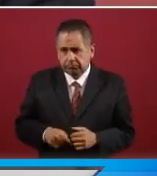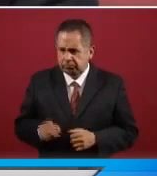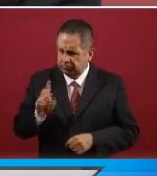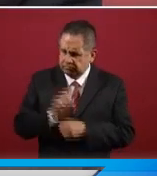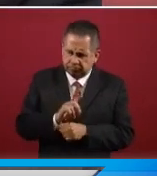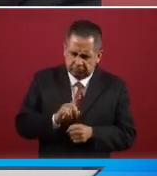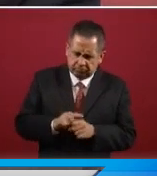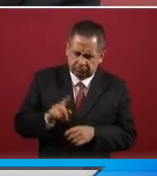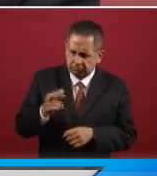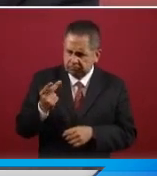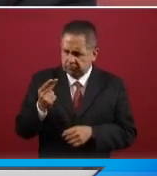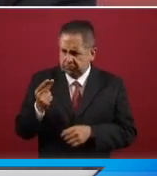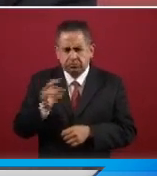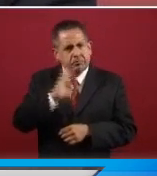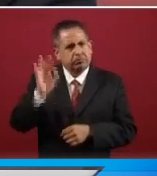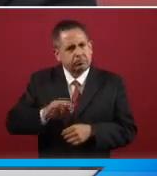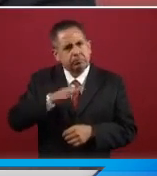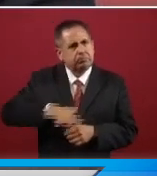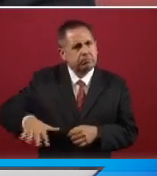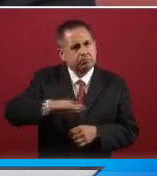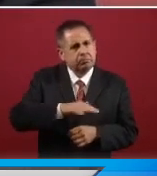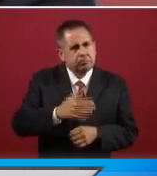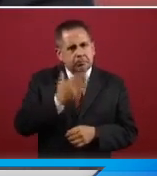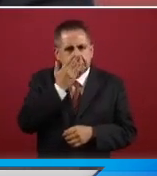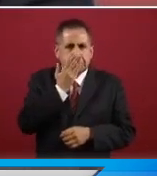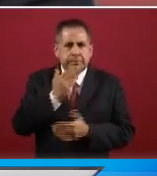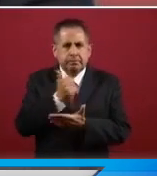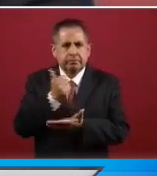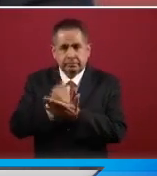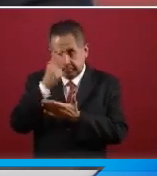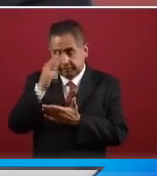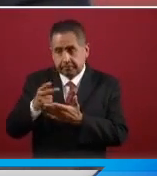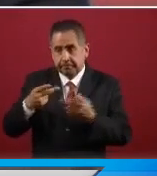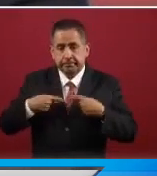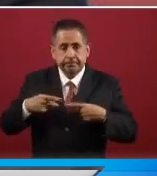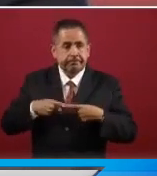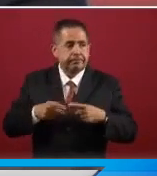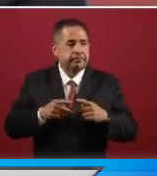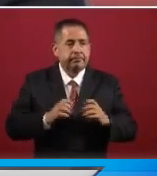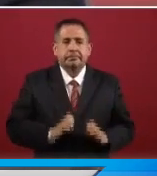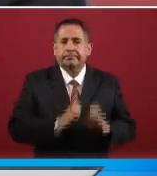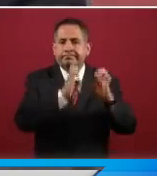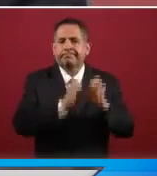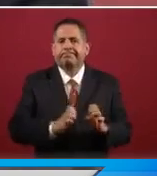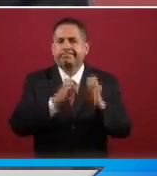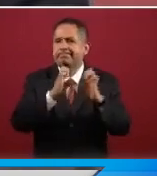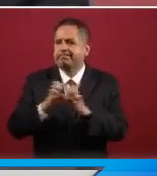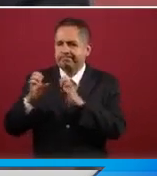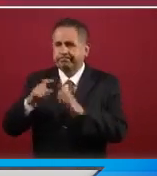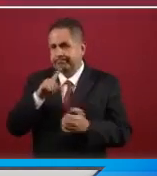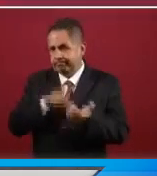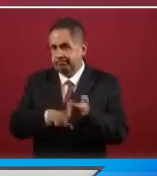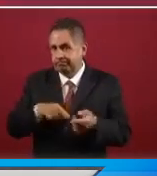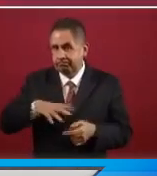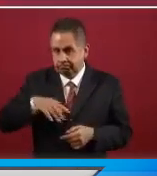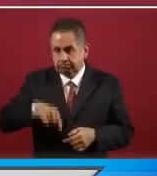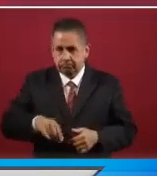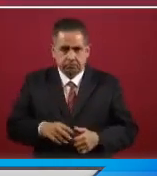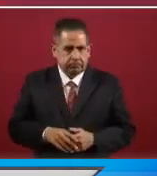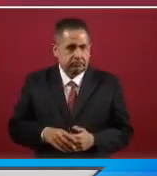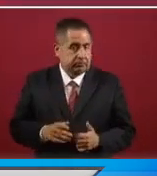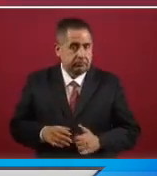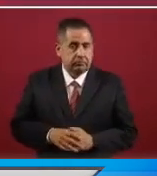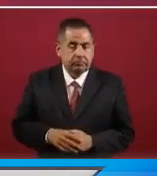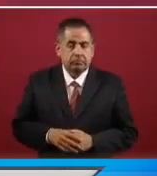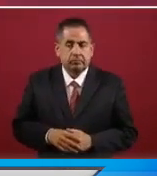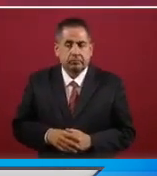para desayunos escolares por medio del DIF, que anteriormente suministró previa licitación Grupo Bimbo, y AB Alimentos Nutracéuticos y